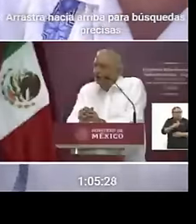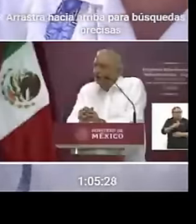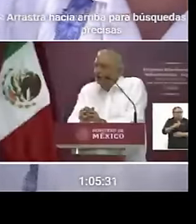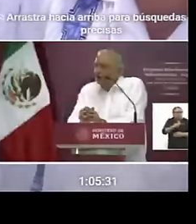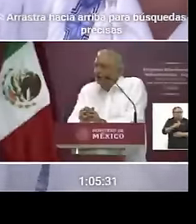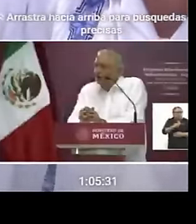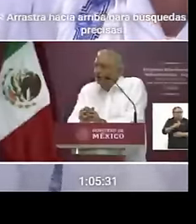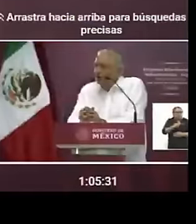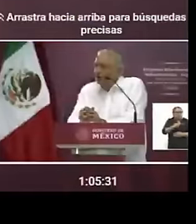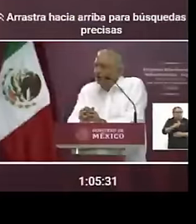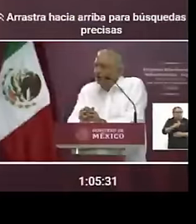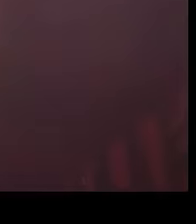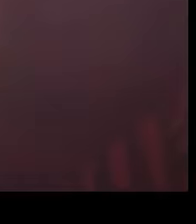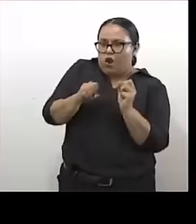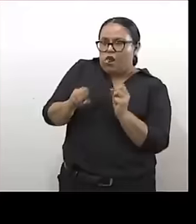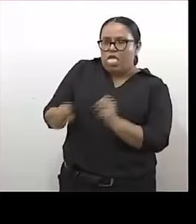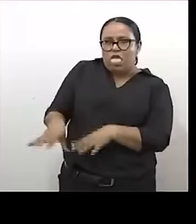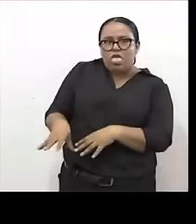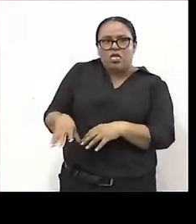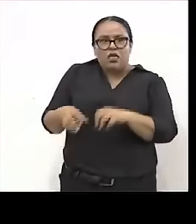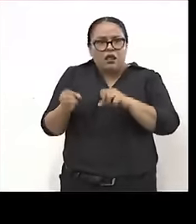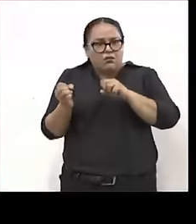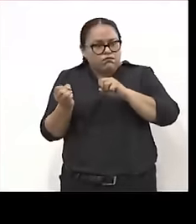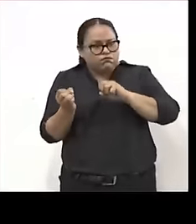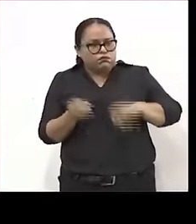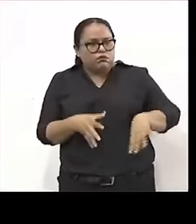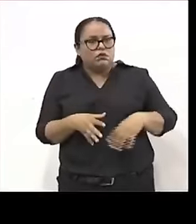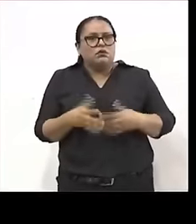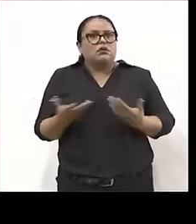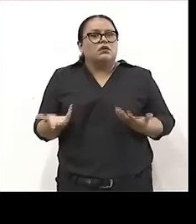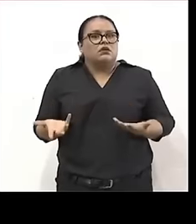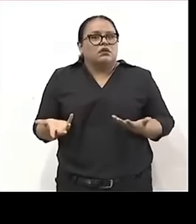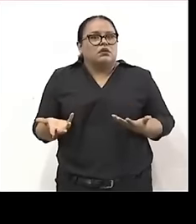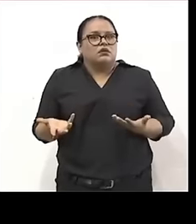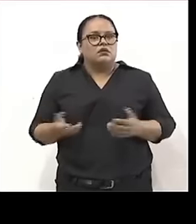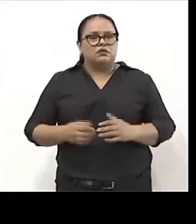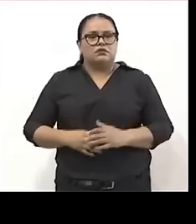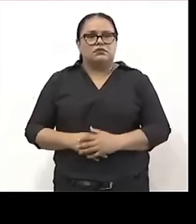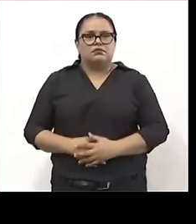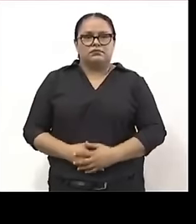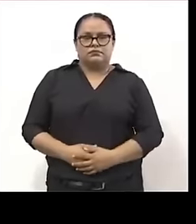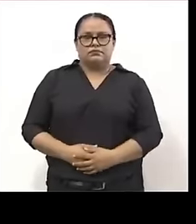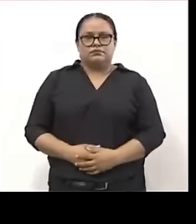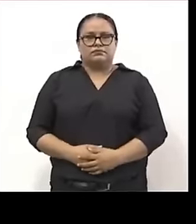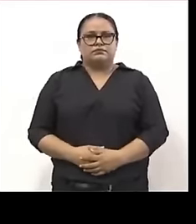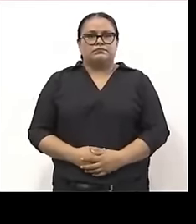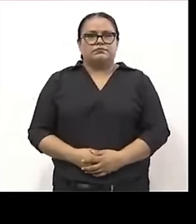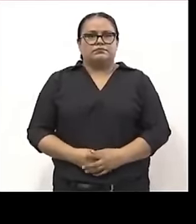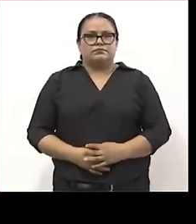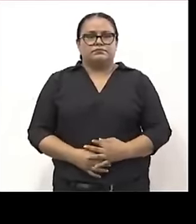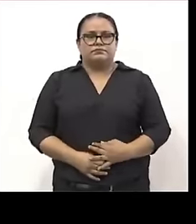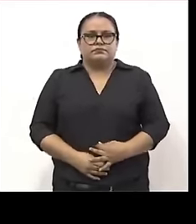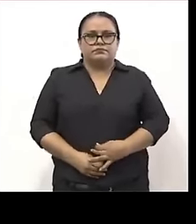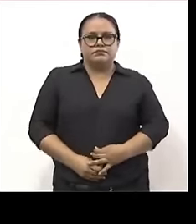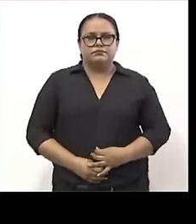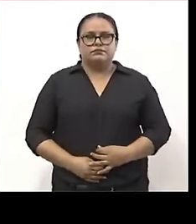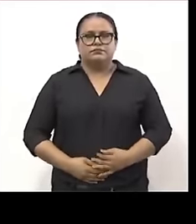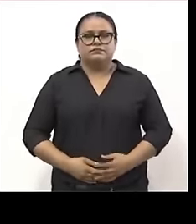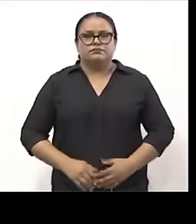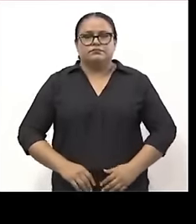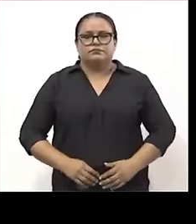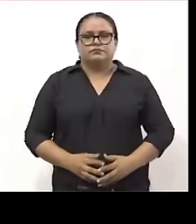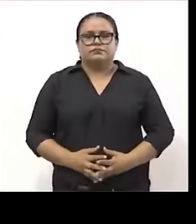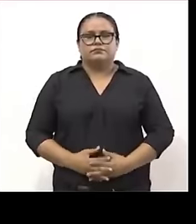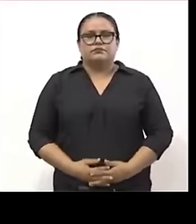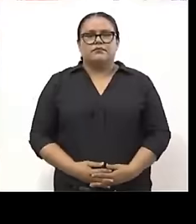todas las bases Y con toda la estrategia del mundo no le pudieron hacer ni cosquillas el presidente durante 6 años no le pudieron dar Ni una noticia que que la